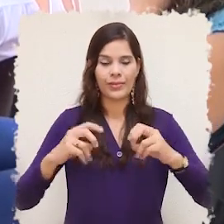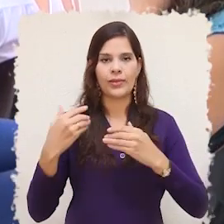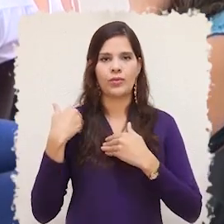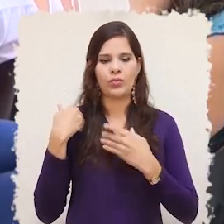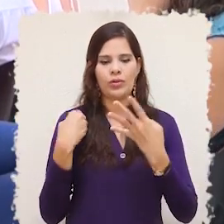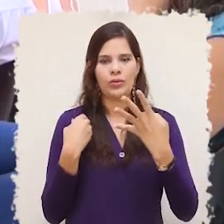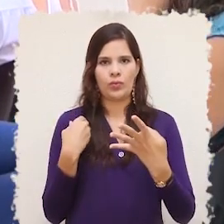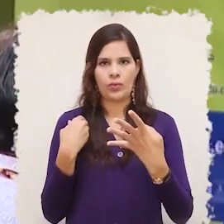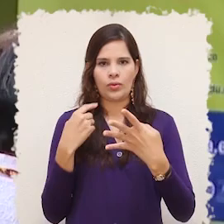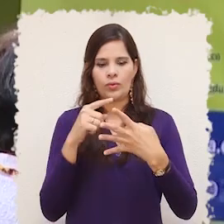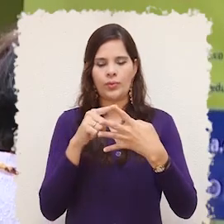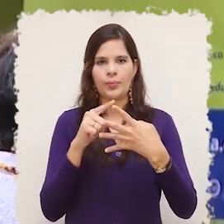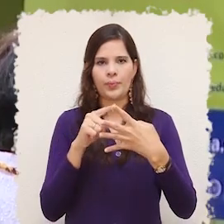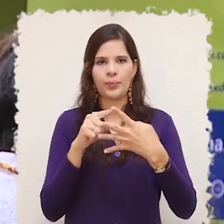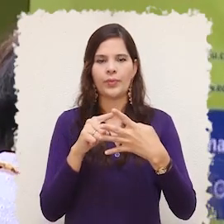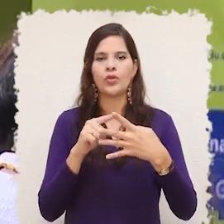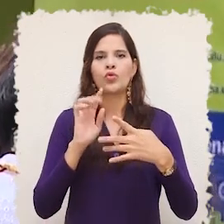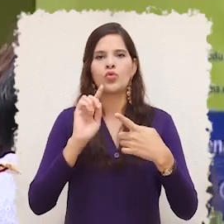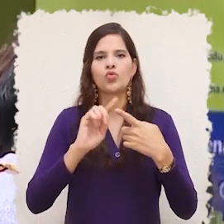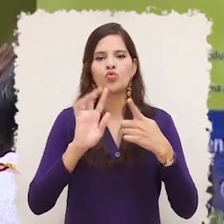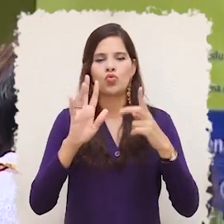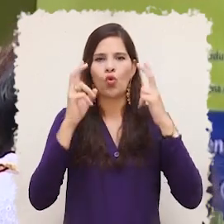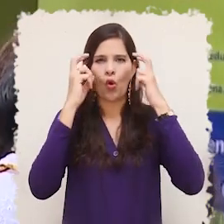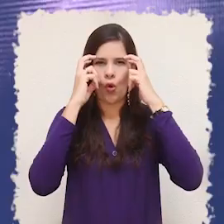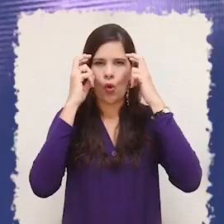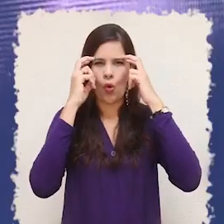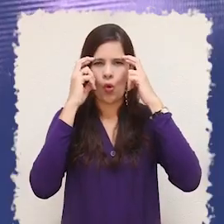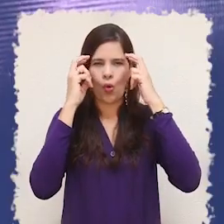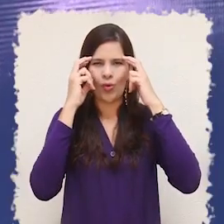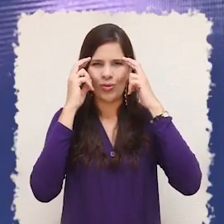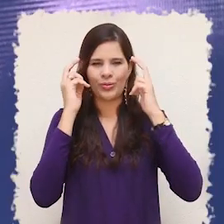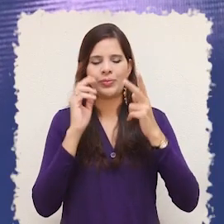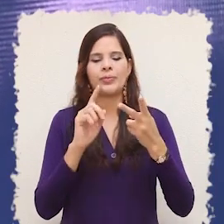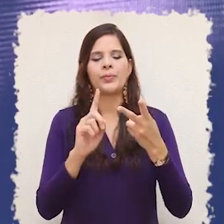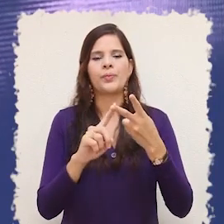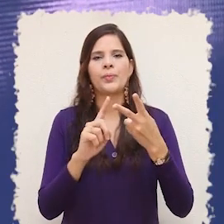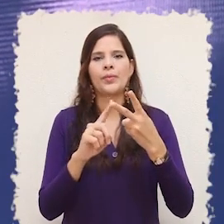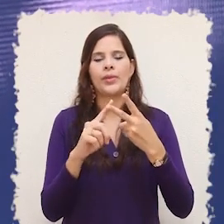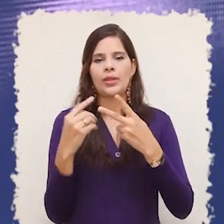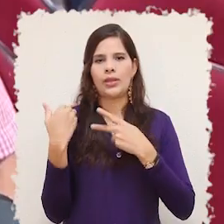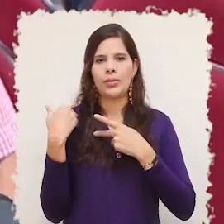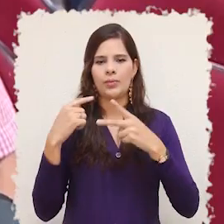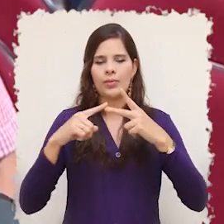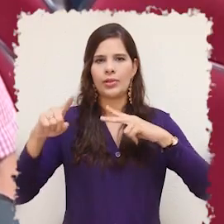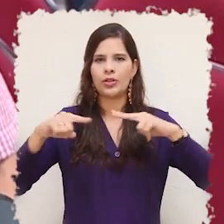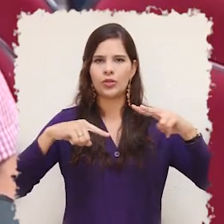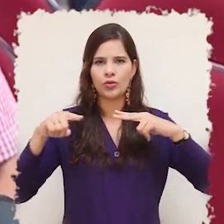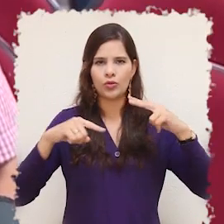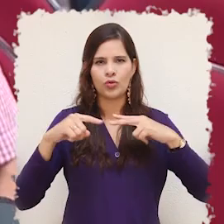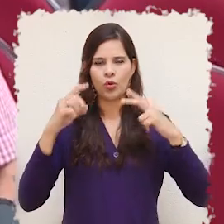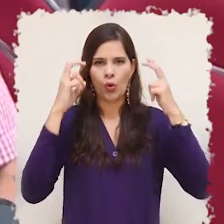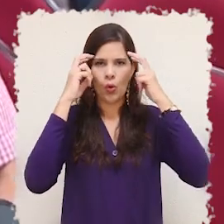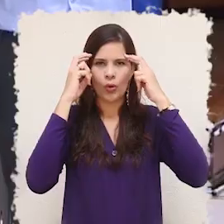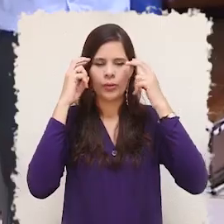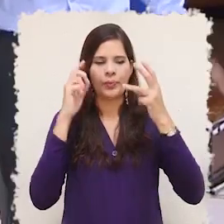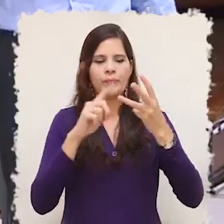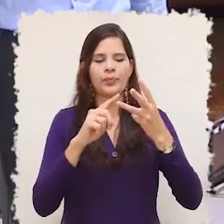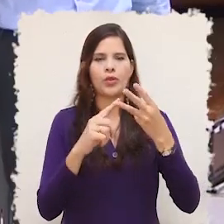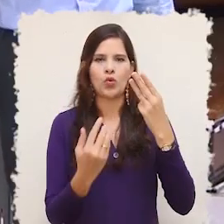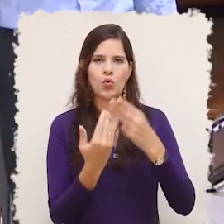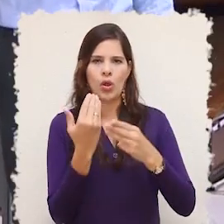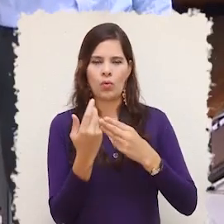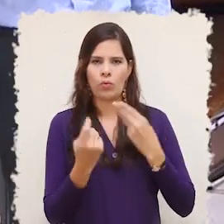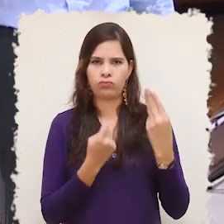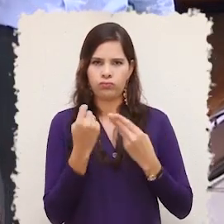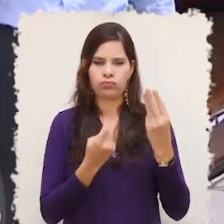de 4 unidades. La Dirección de Transferencia del Conocimiento y Propiedad Intelectual, la Dirección de Gestión del Conocimiento, el Centro